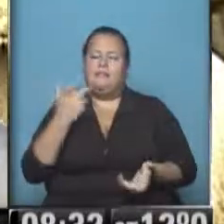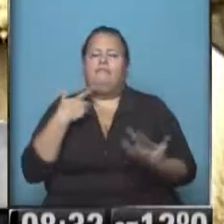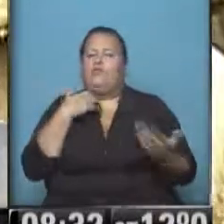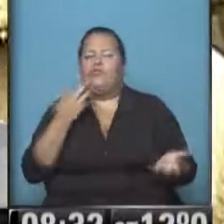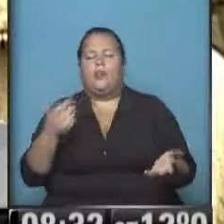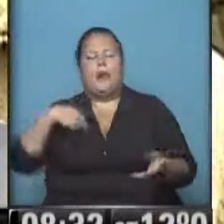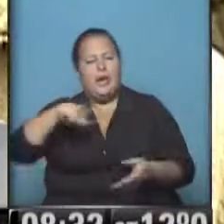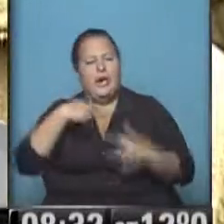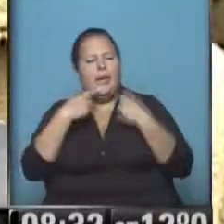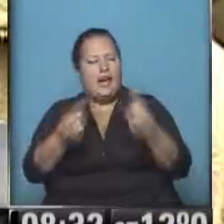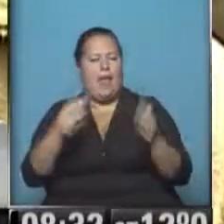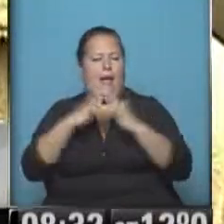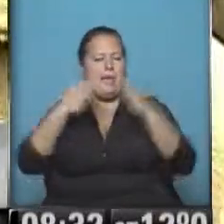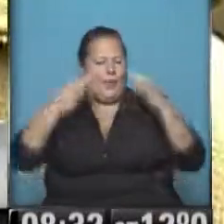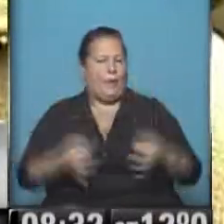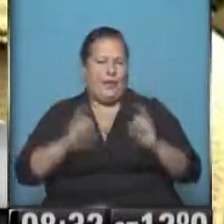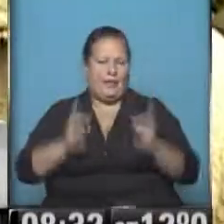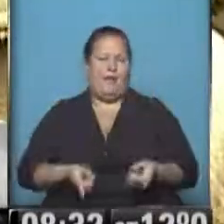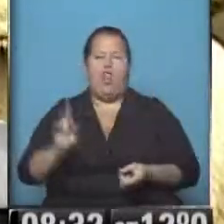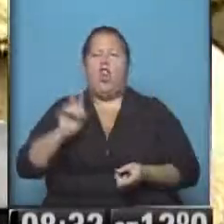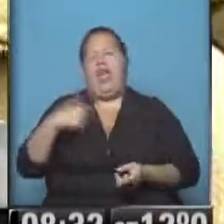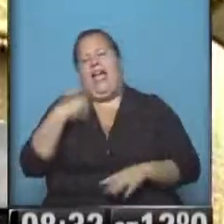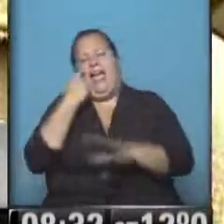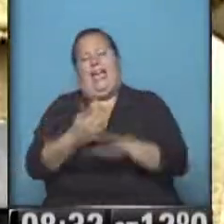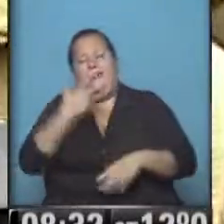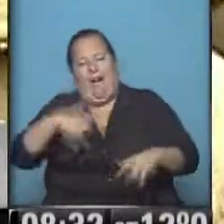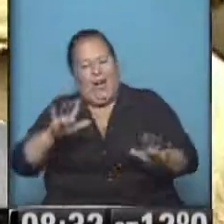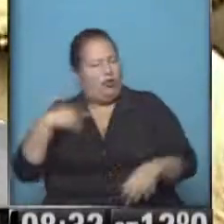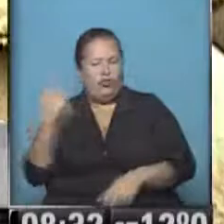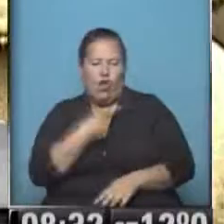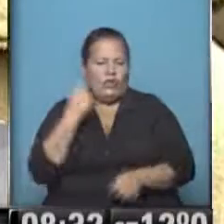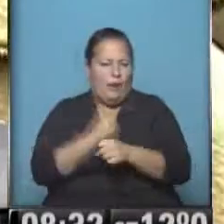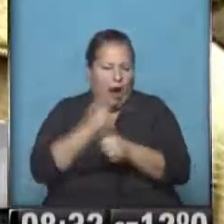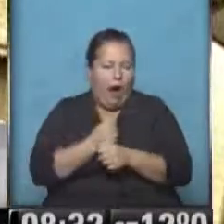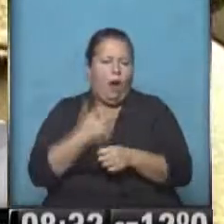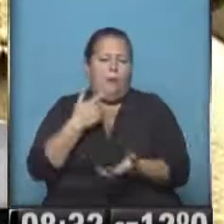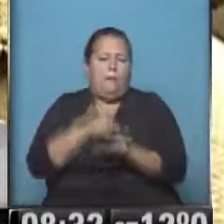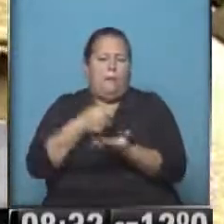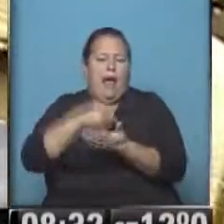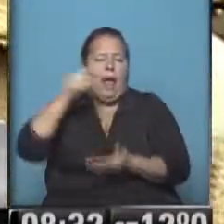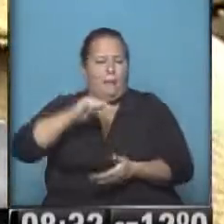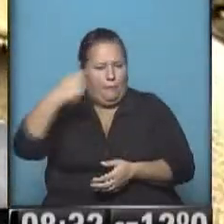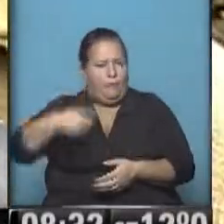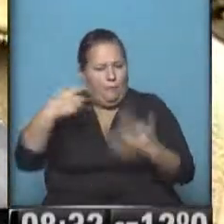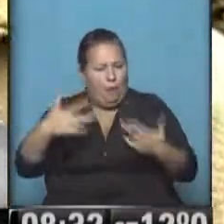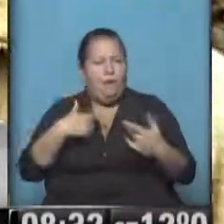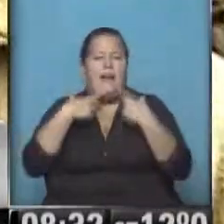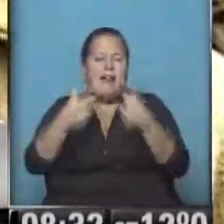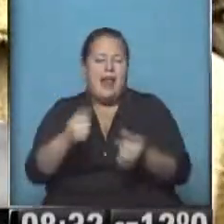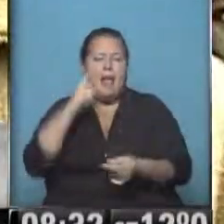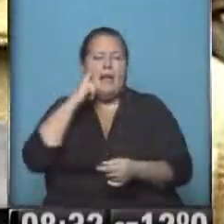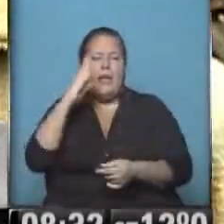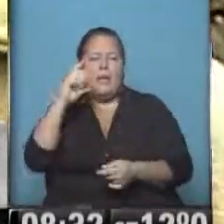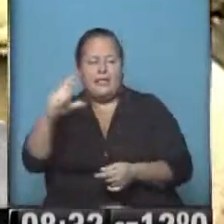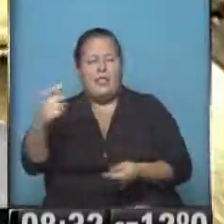estamos nosotros reclamando una vivienda digna también, no es que vivimos porque nos gusta, somos todos trabajadores donde podemos pagar un crédito también, donde le reclamamos al IBC,